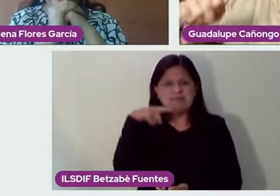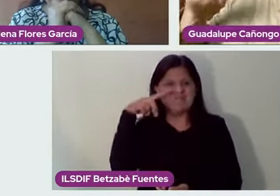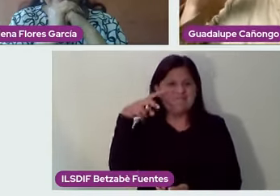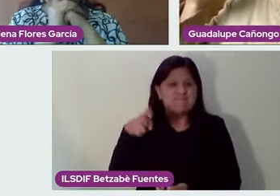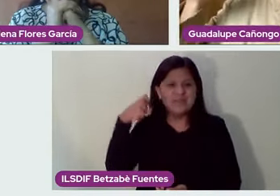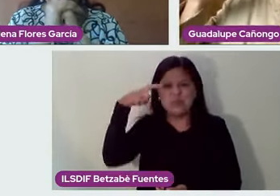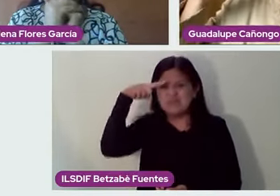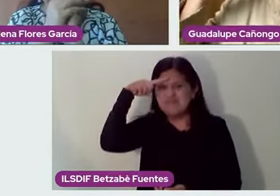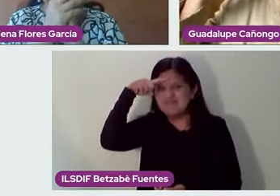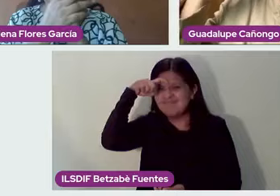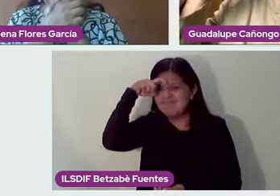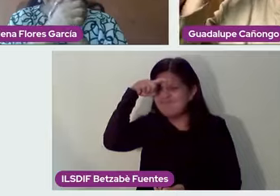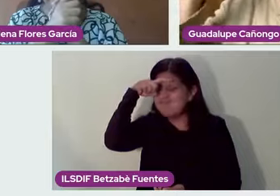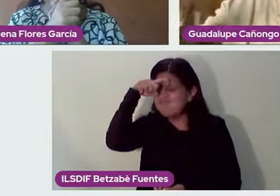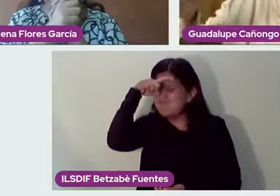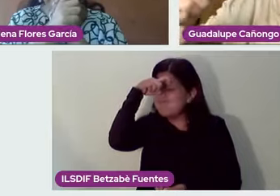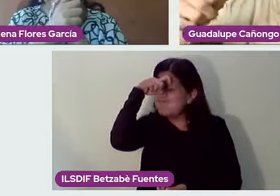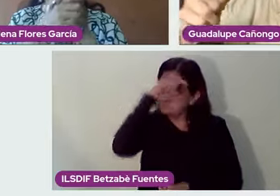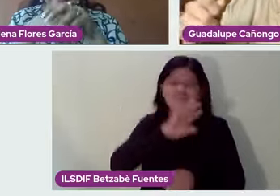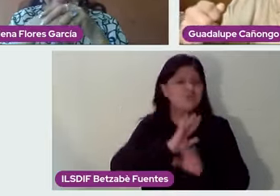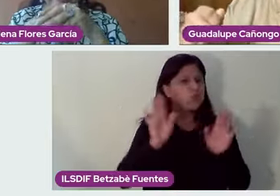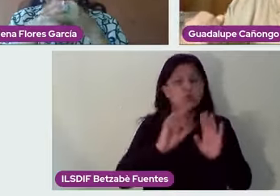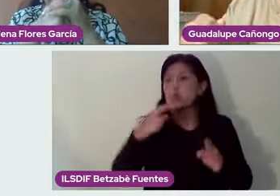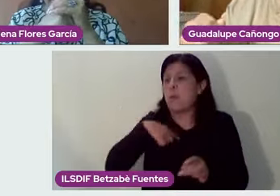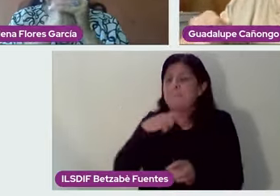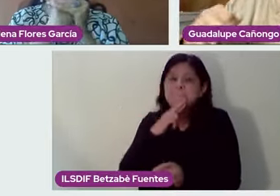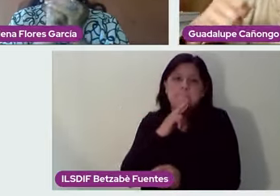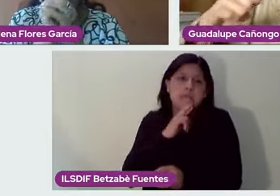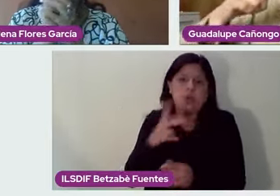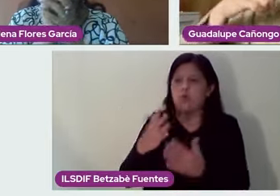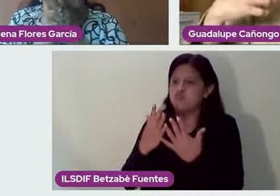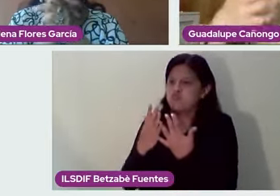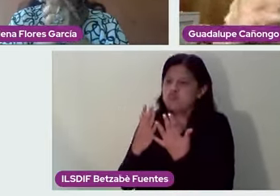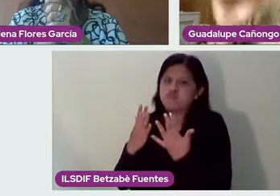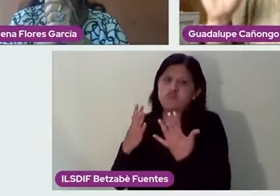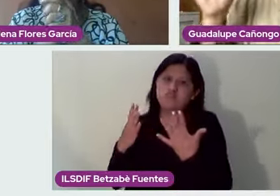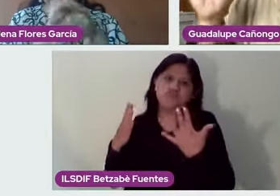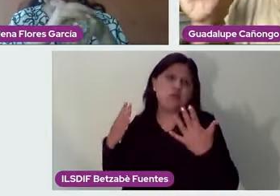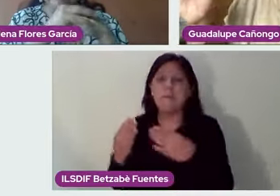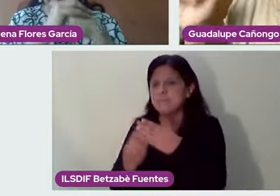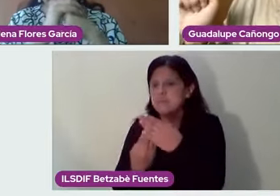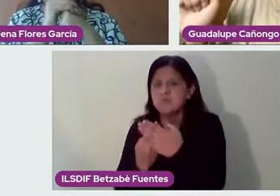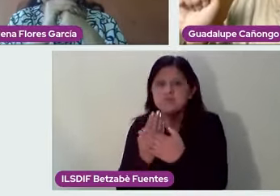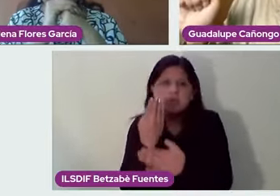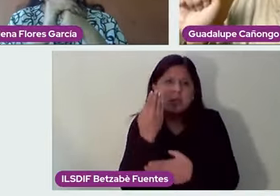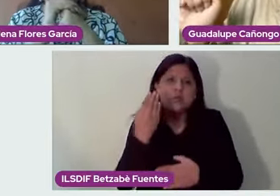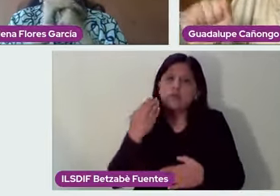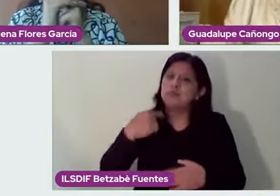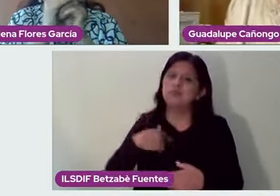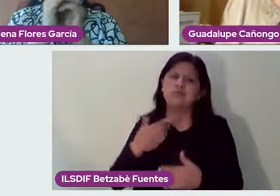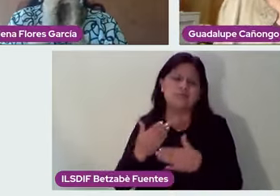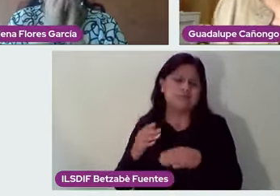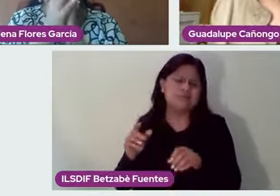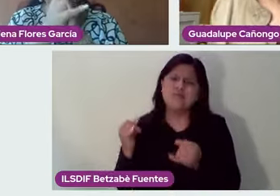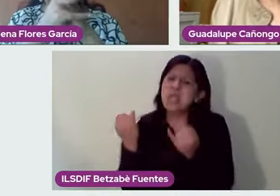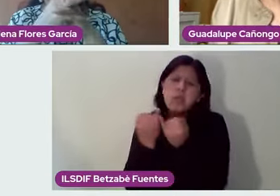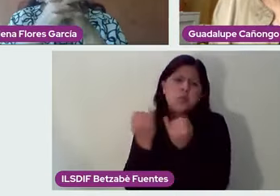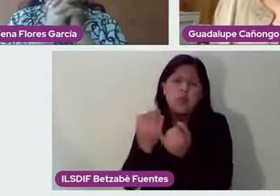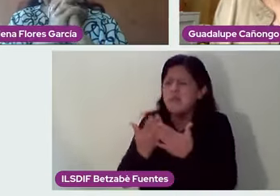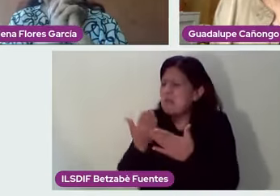no hay problema, yo me voy muy temprano, yo saco mi ficha, a la antigüita, ¿no? ¿Por